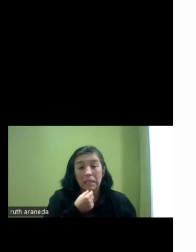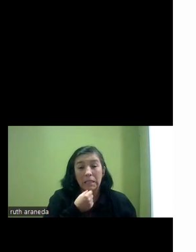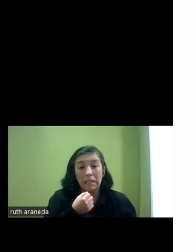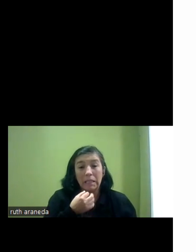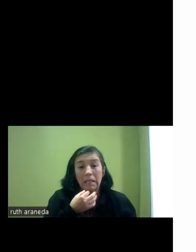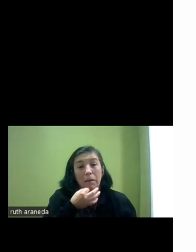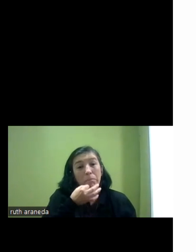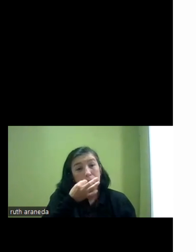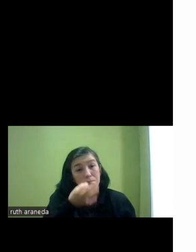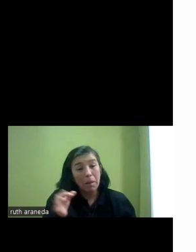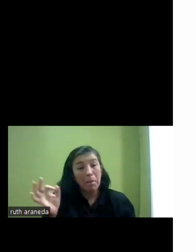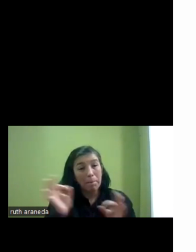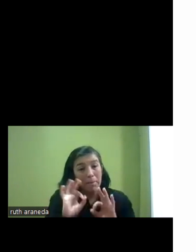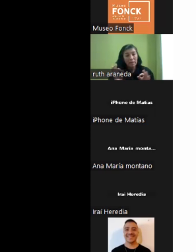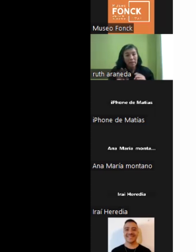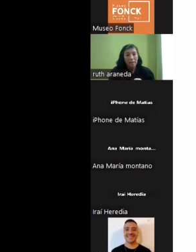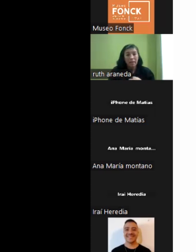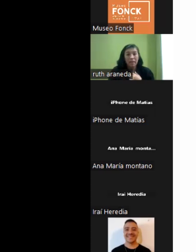transmitir